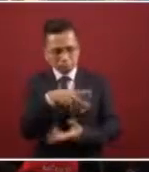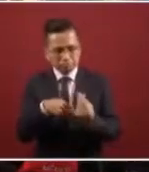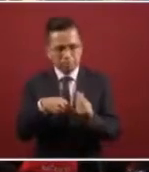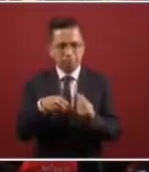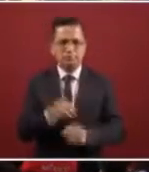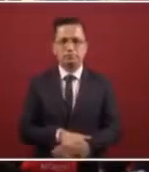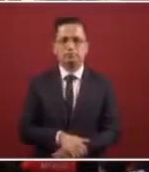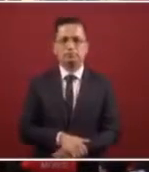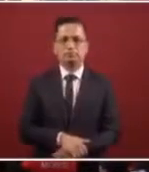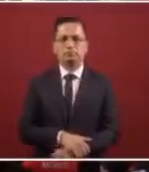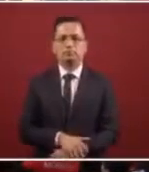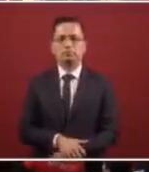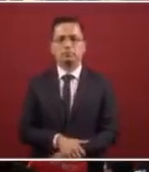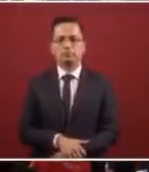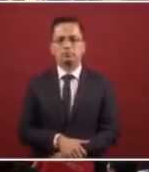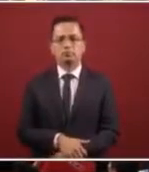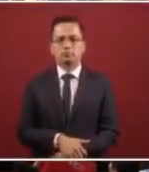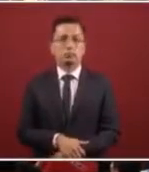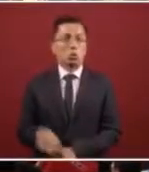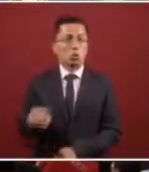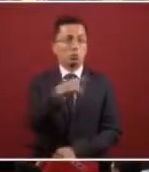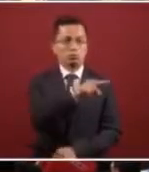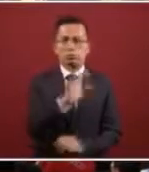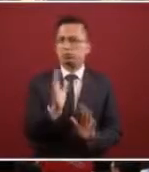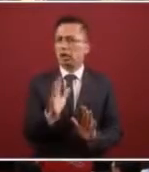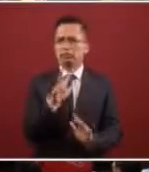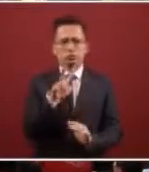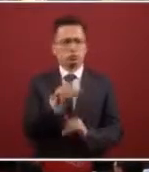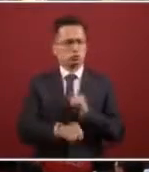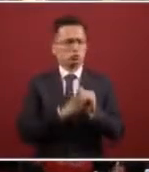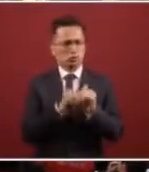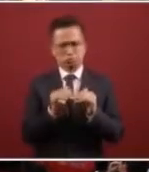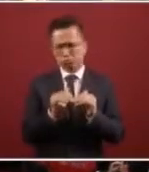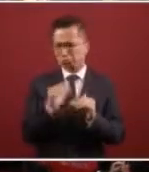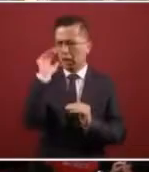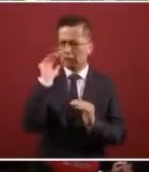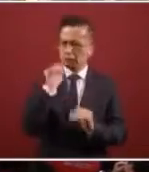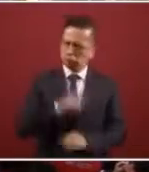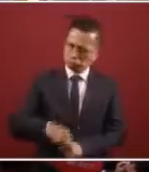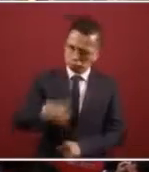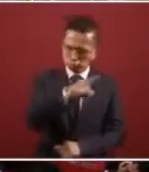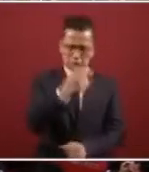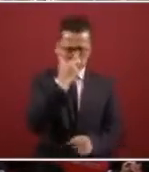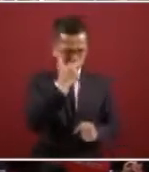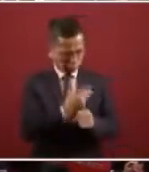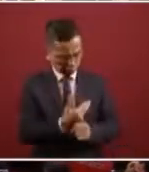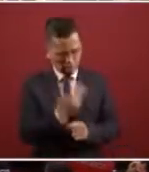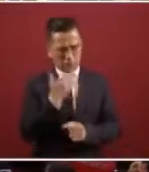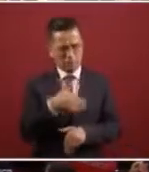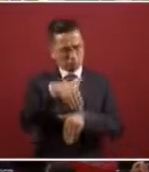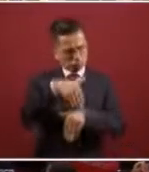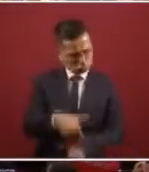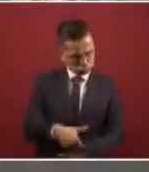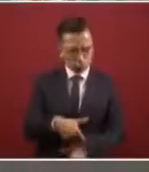Ustedes son mayores de edad, son responsables, ¿tienen disciplina o no?